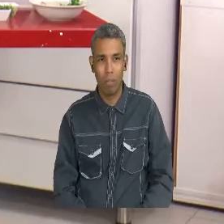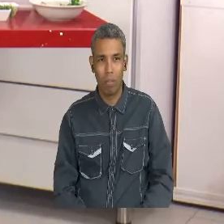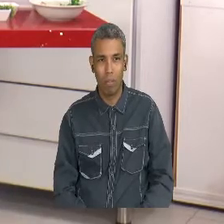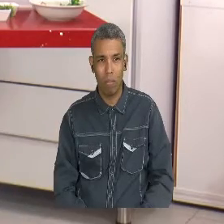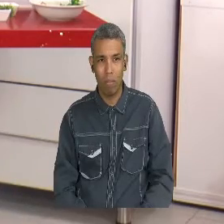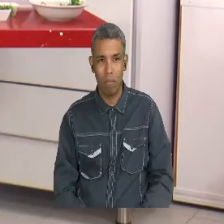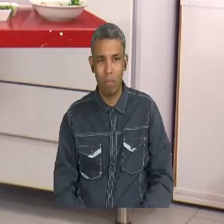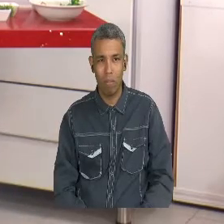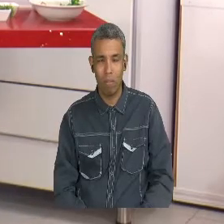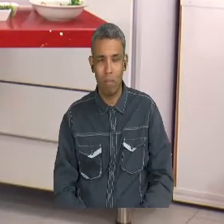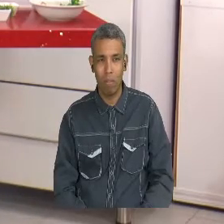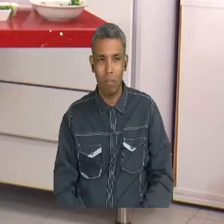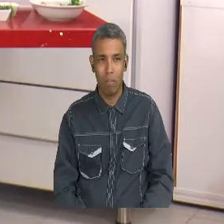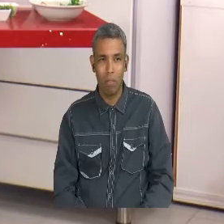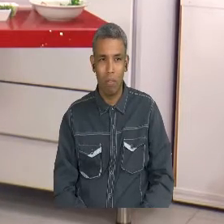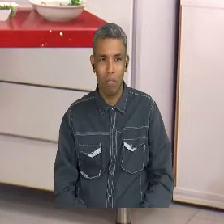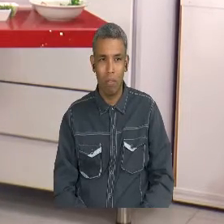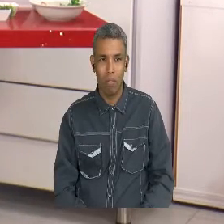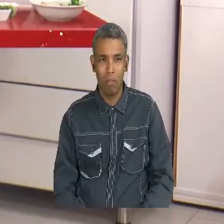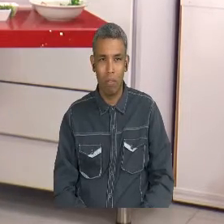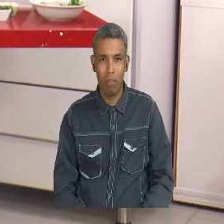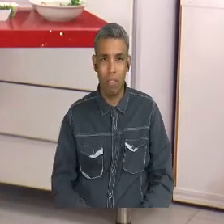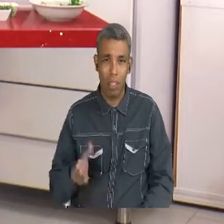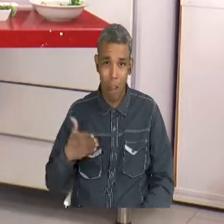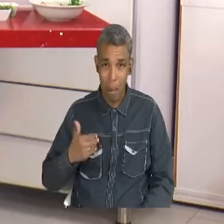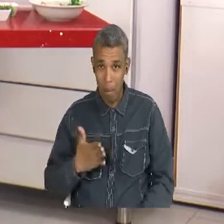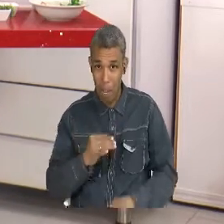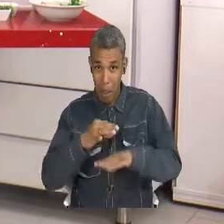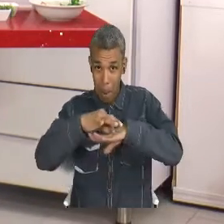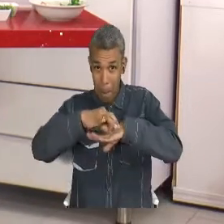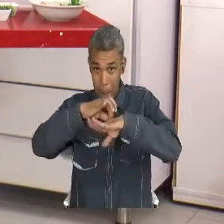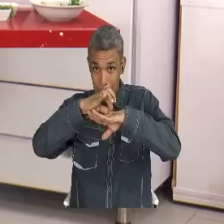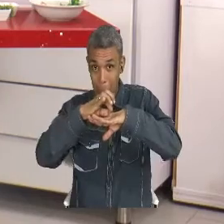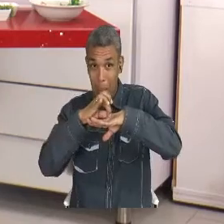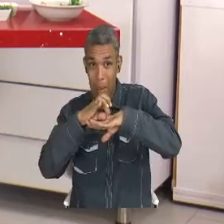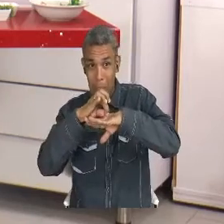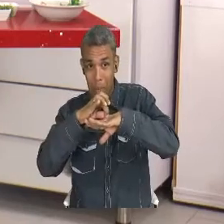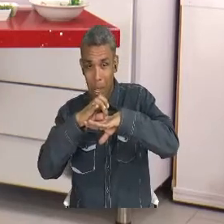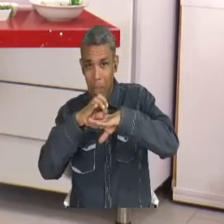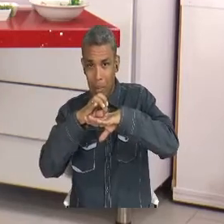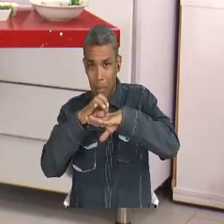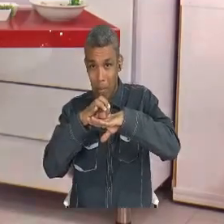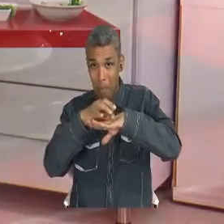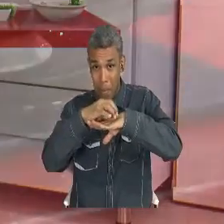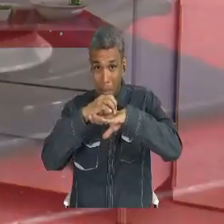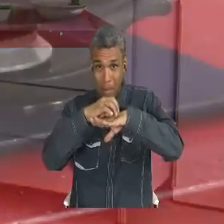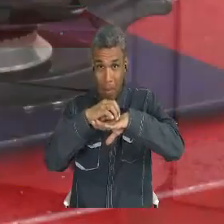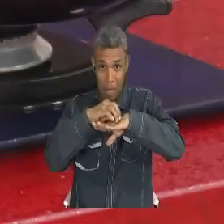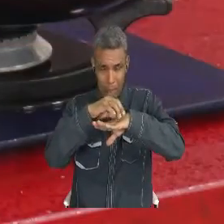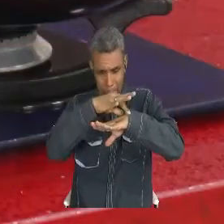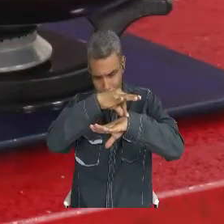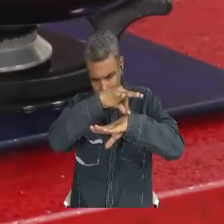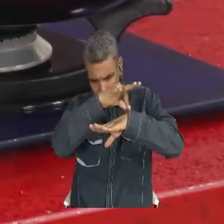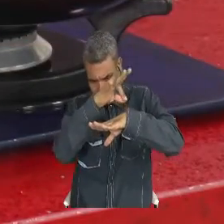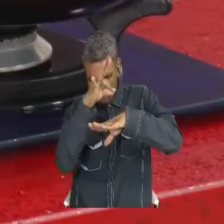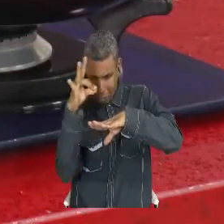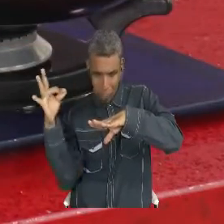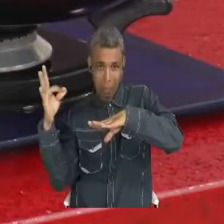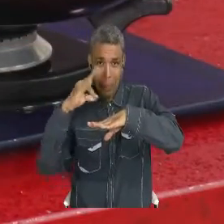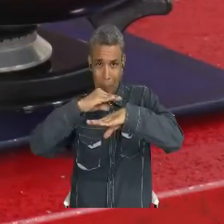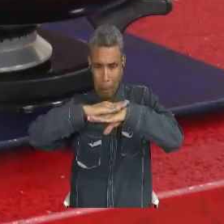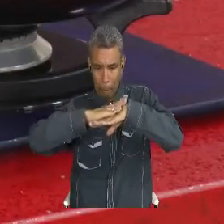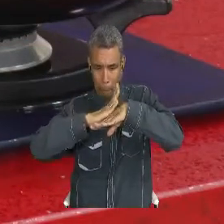ver, quité las pieles del pescado. Quité las pieles, con esto podemos decorar. A veces las ponemos a freír más,